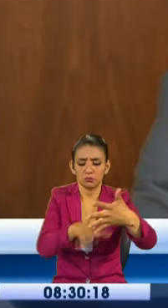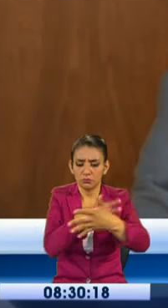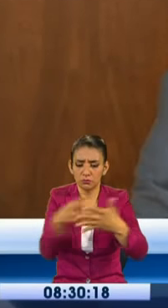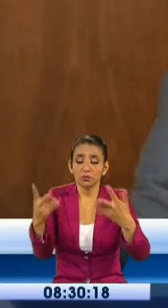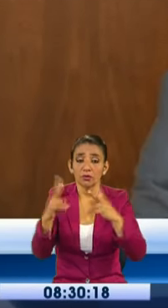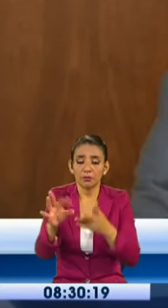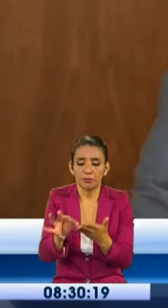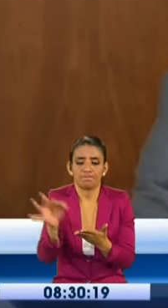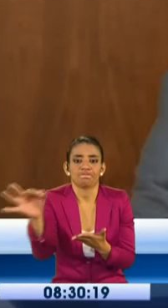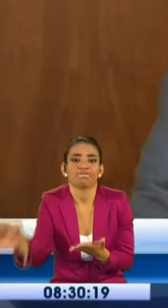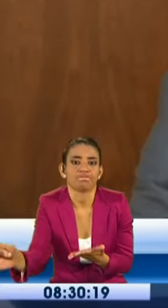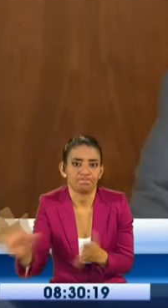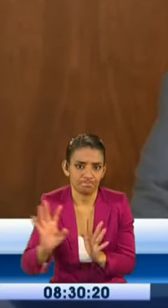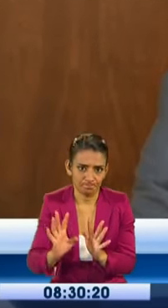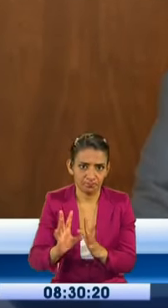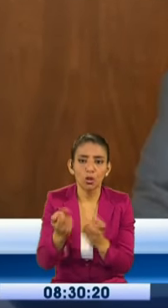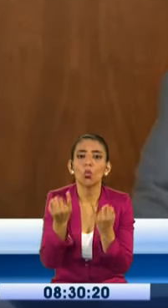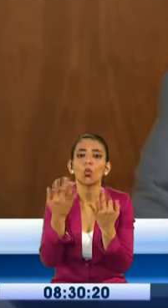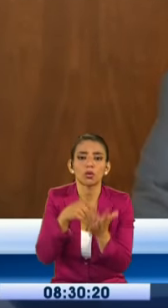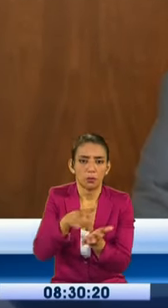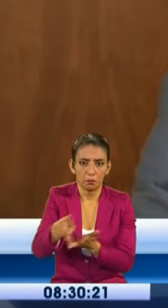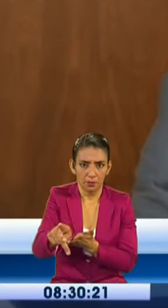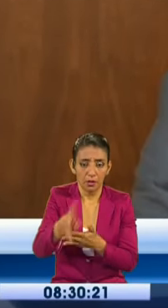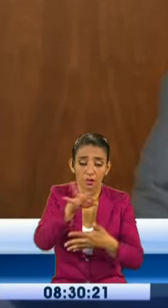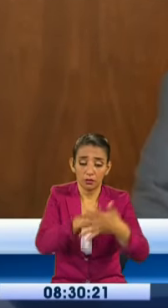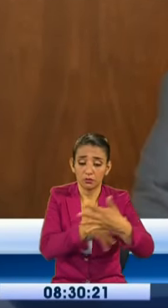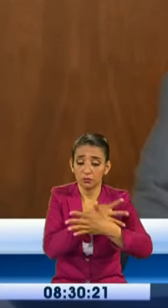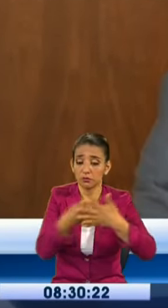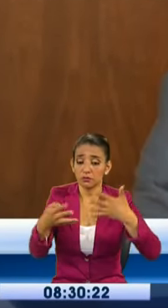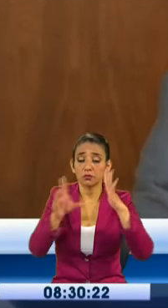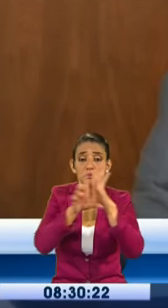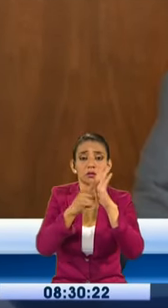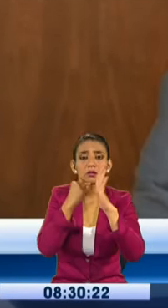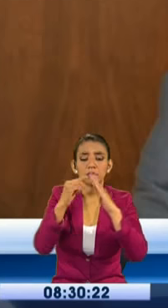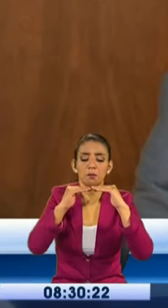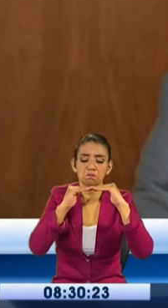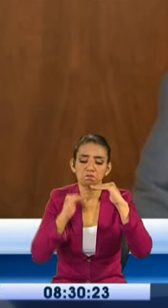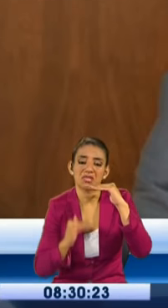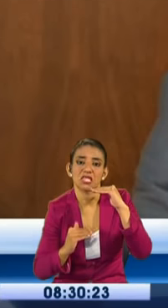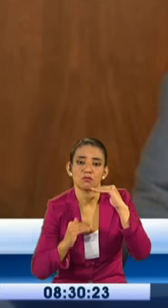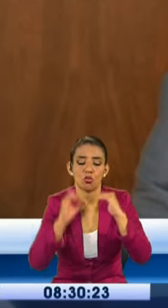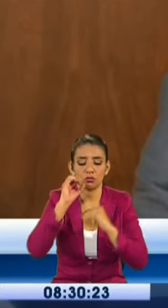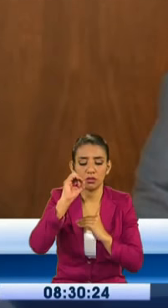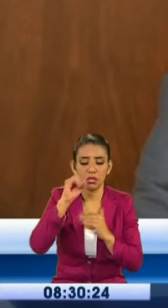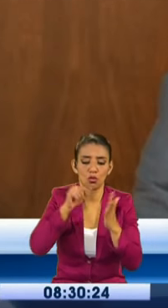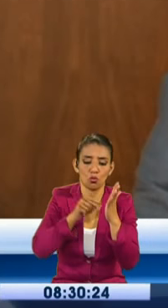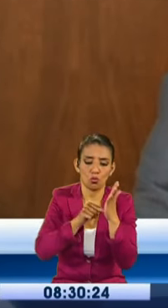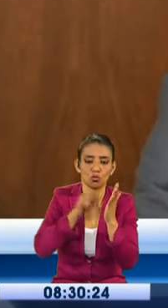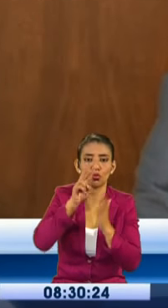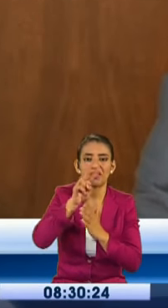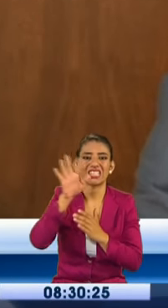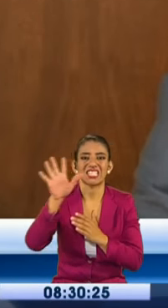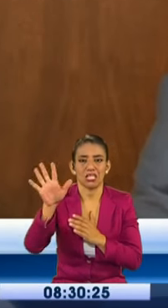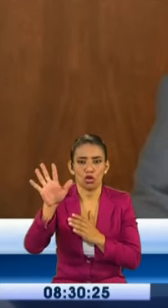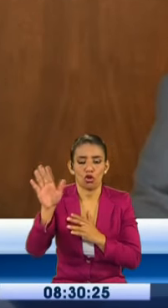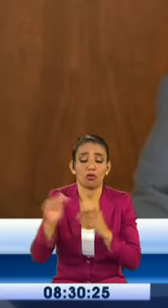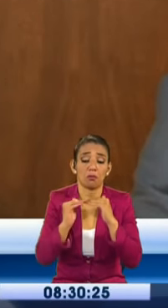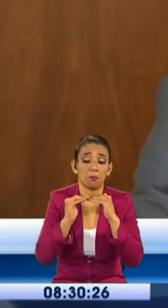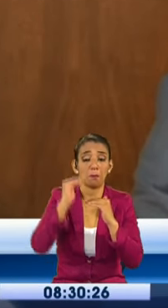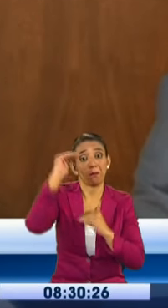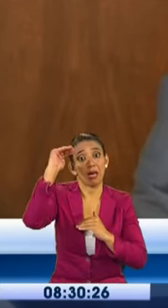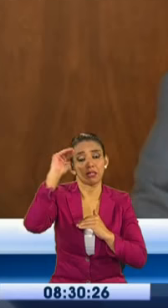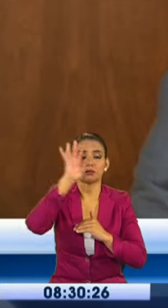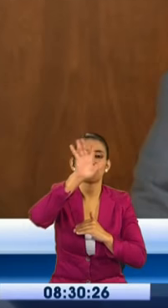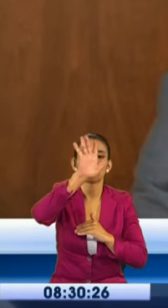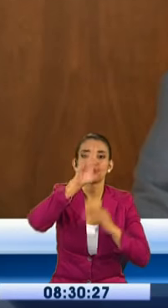acuerdo a la ley, la tabla lo que tiene es un rango, un factor mínimo que es del 0.25 por mil y un factor máximo que es del 5 por